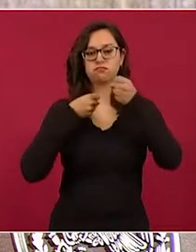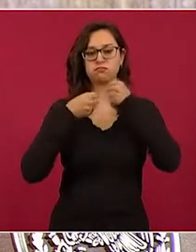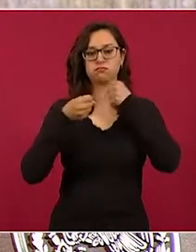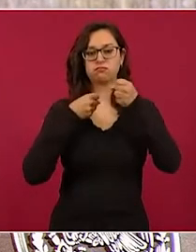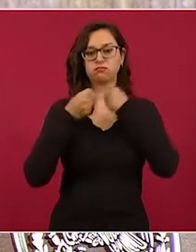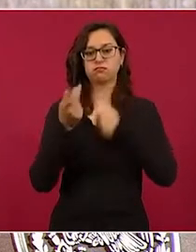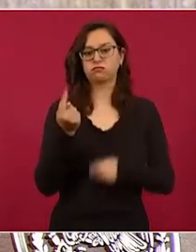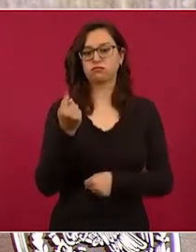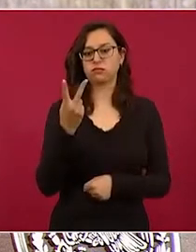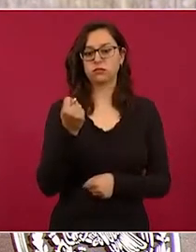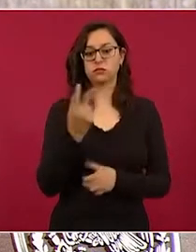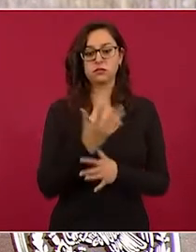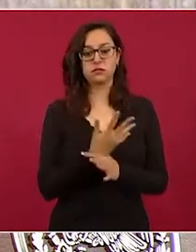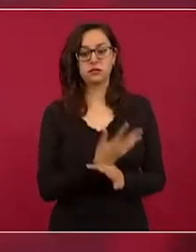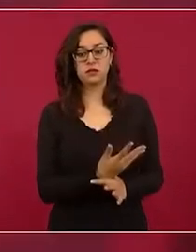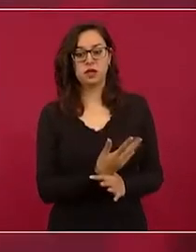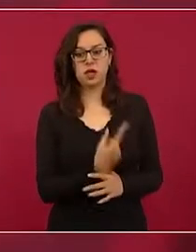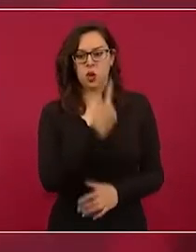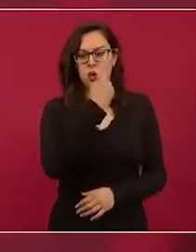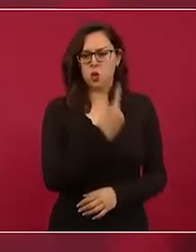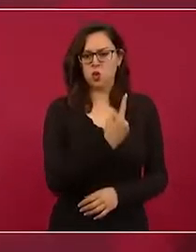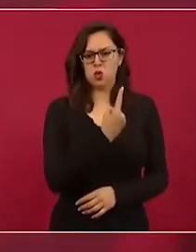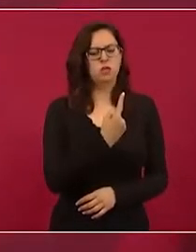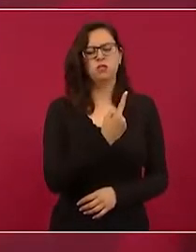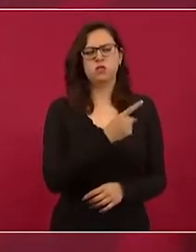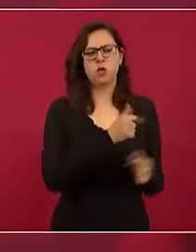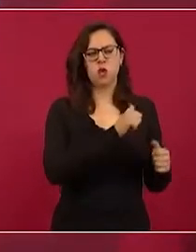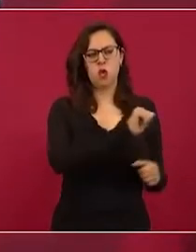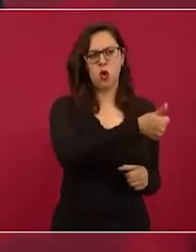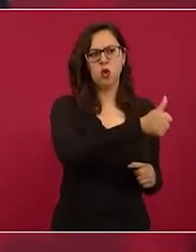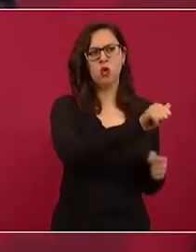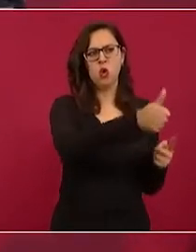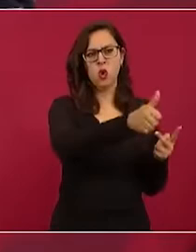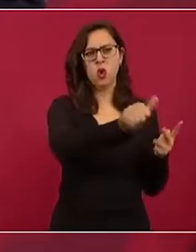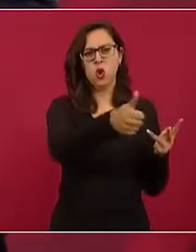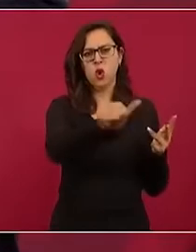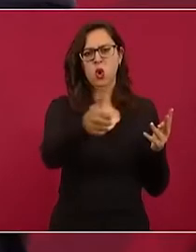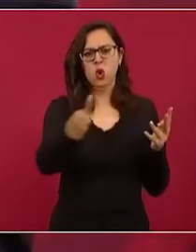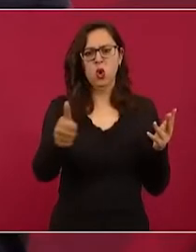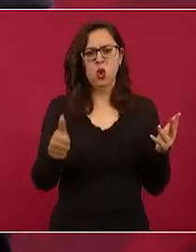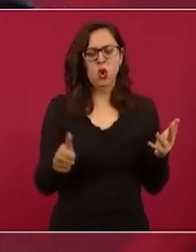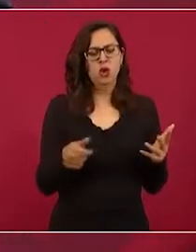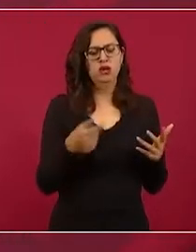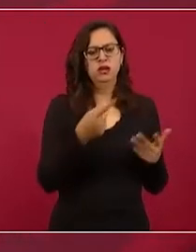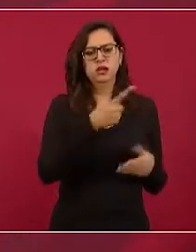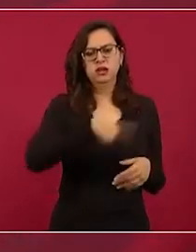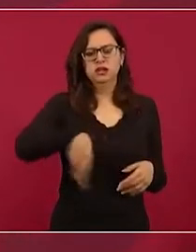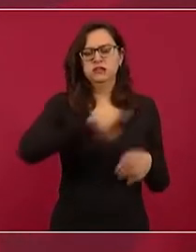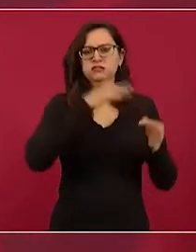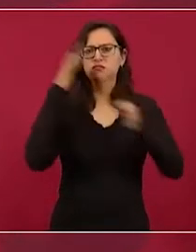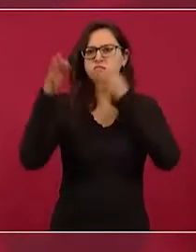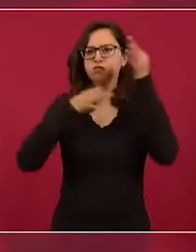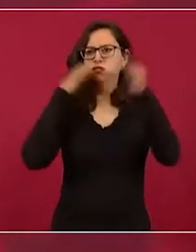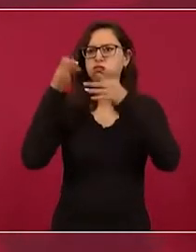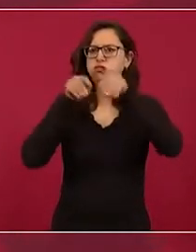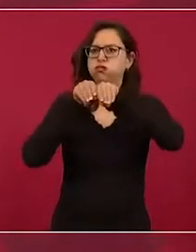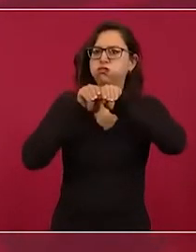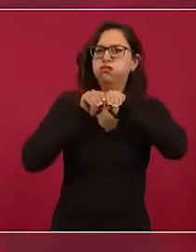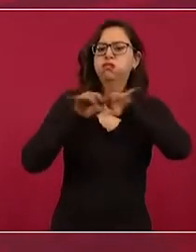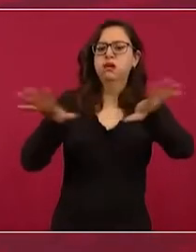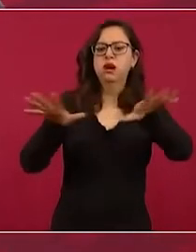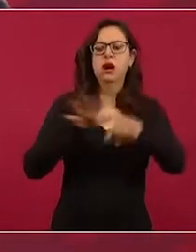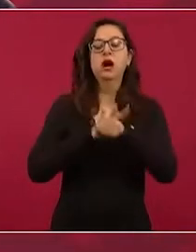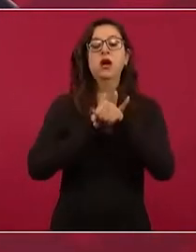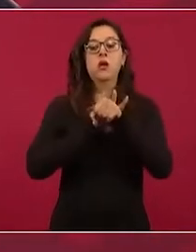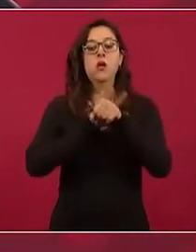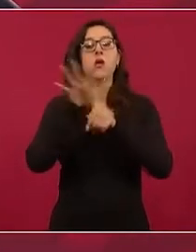de televisión, pero no solo ella, sino otros, ¿no? Ajá. En donde la nota principal